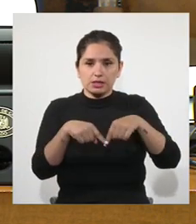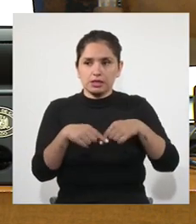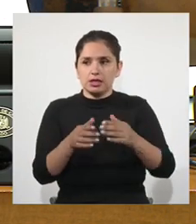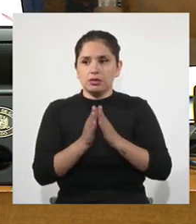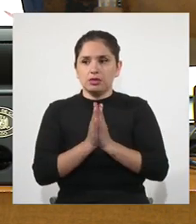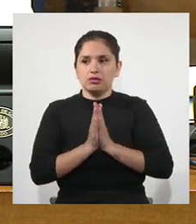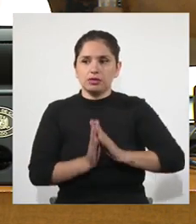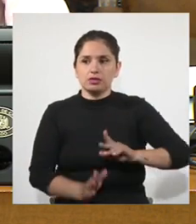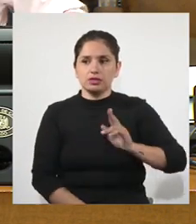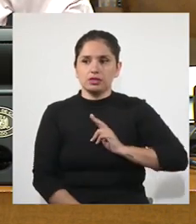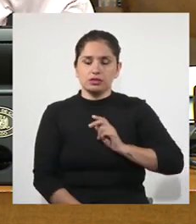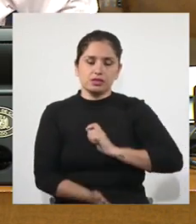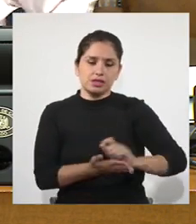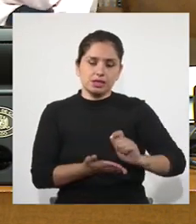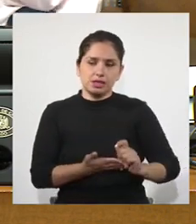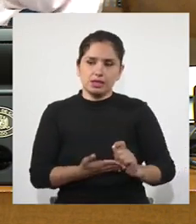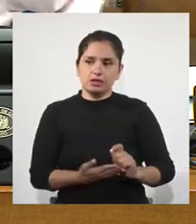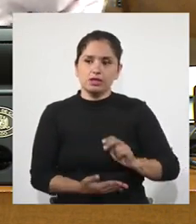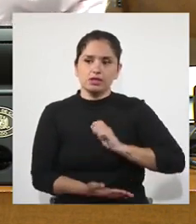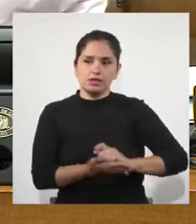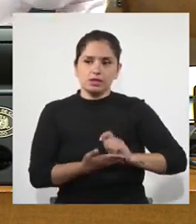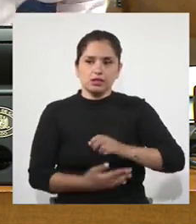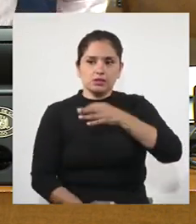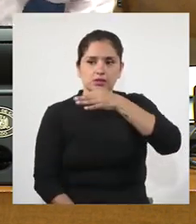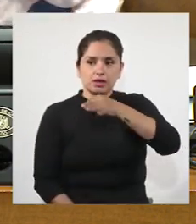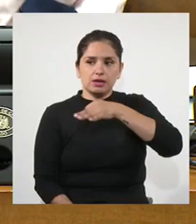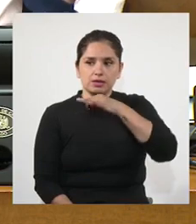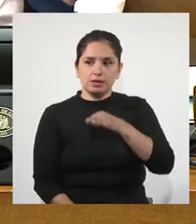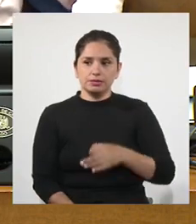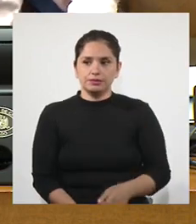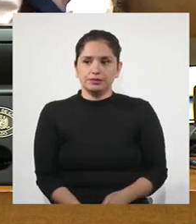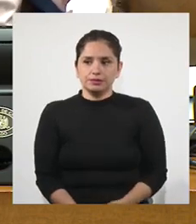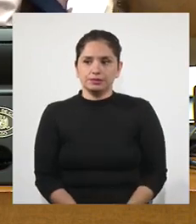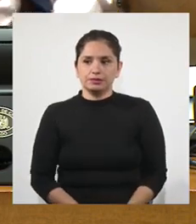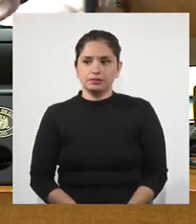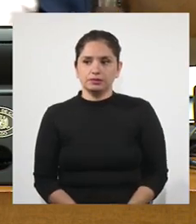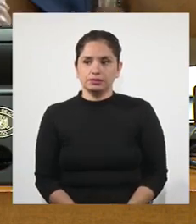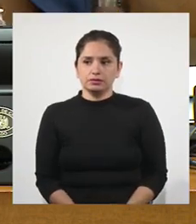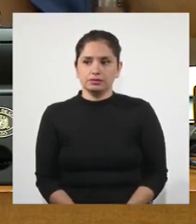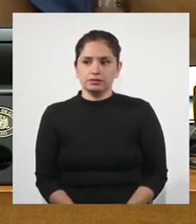favor. Secretario, tiene la palabra.